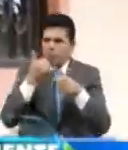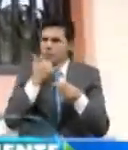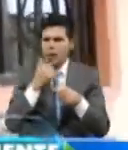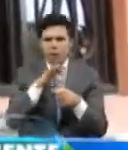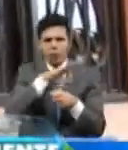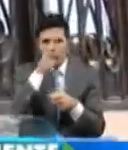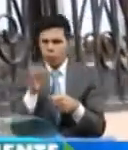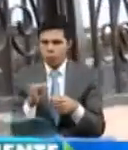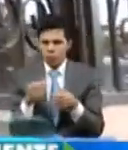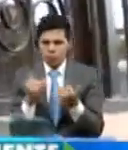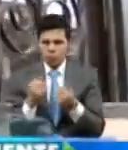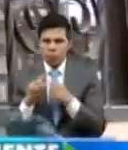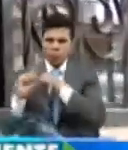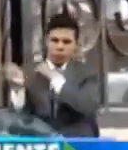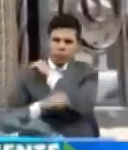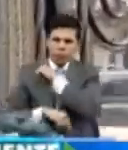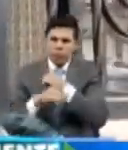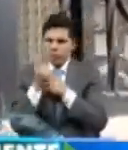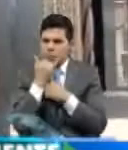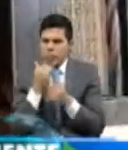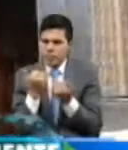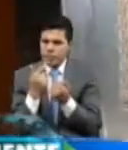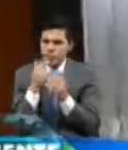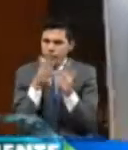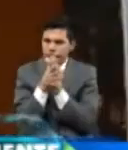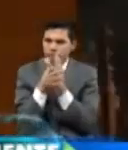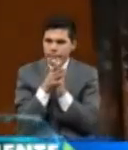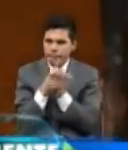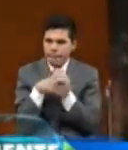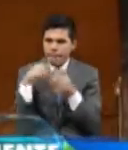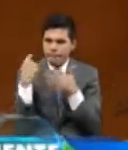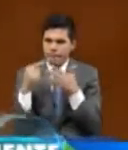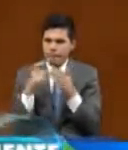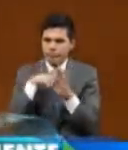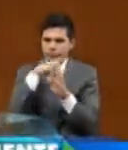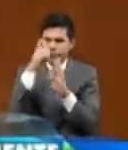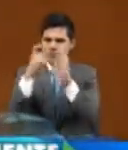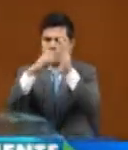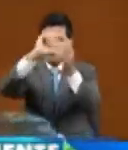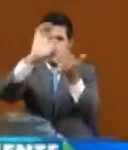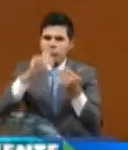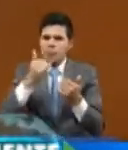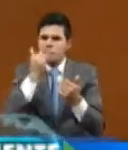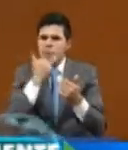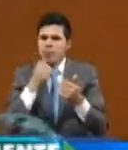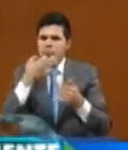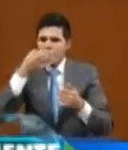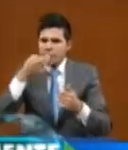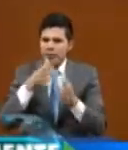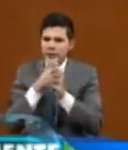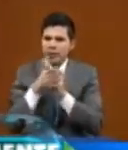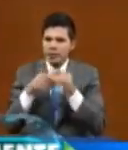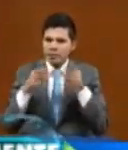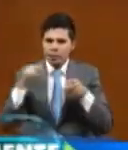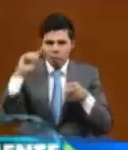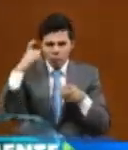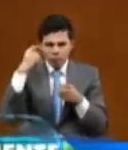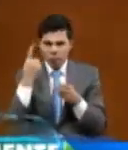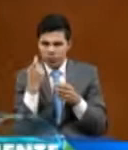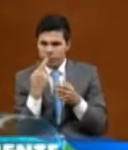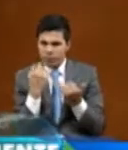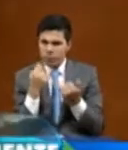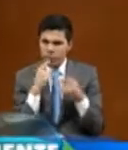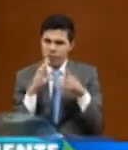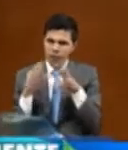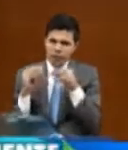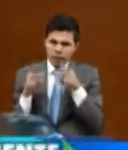cometió y por el cual estuvo sindicado, pues cuenta cómo fue víctima de la injusticia y además de la falta de verdad por parte de las autoridades. Pues como ustedes lo observan,